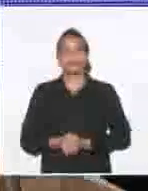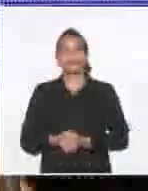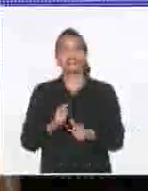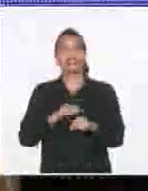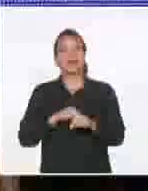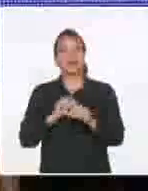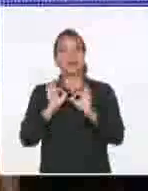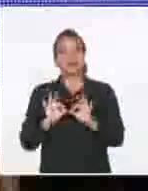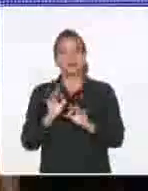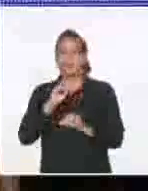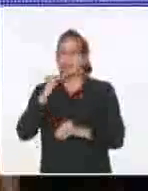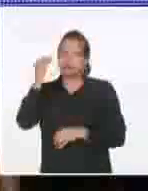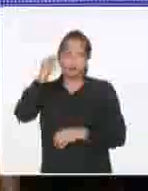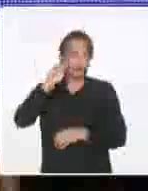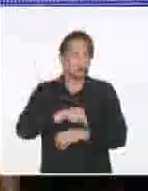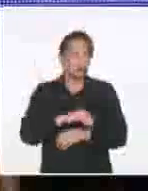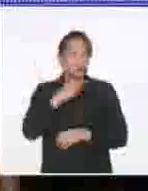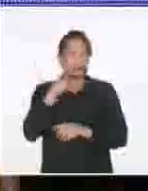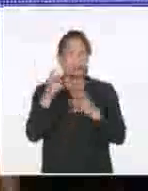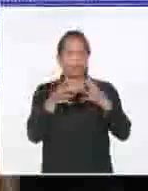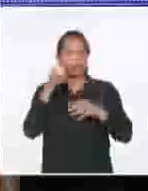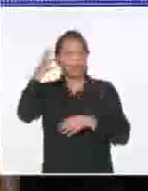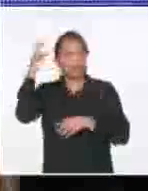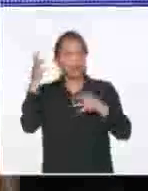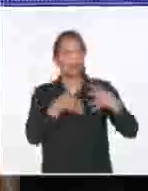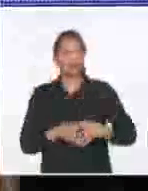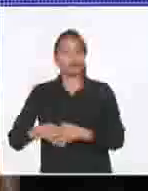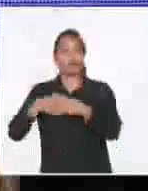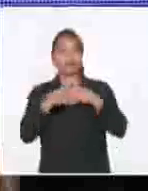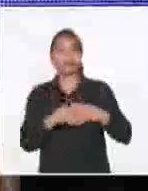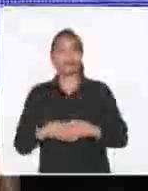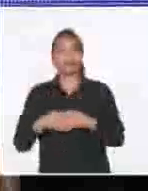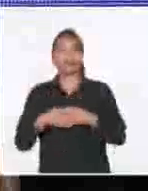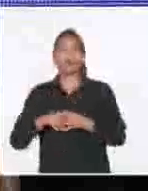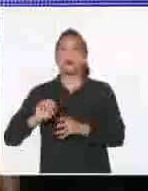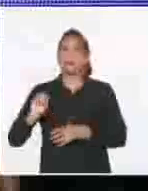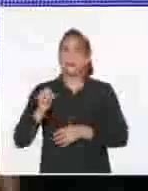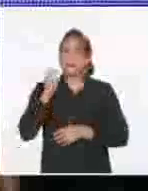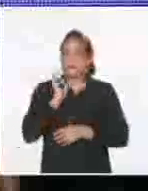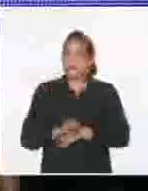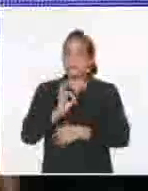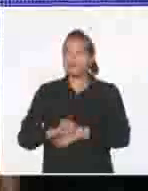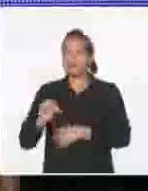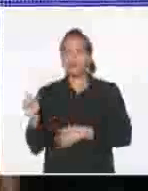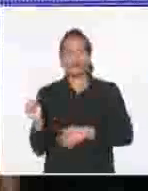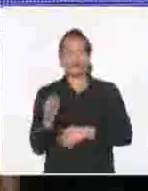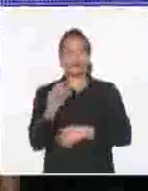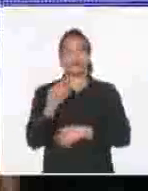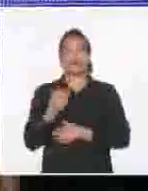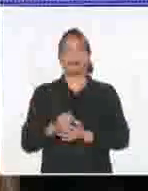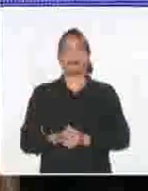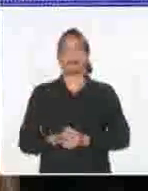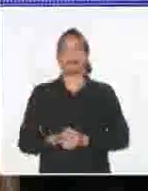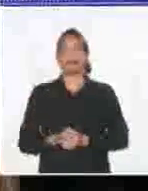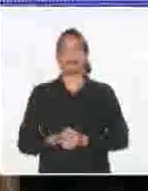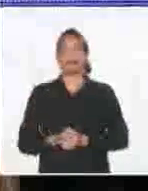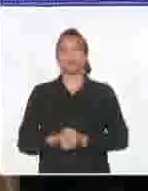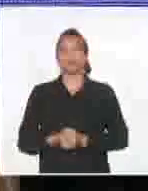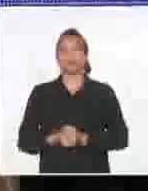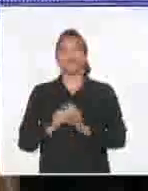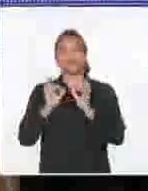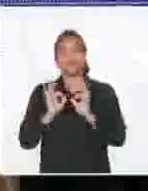quedó claro que el gobierno de los Estados Unidos miente de manera supina y